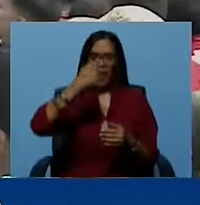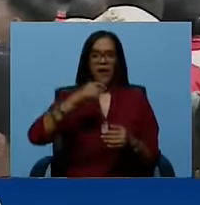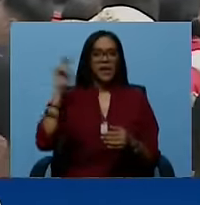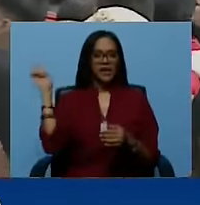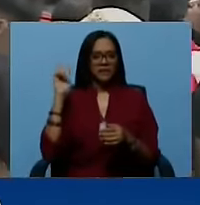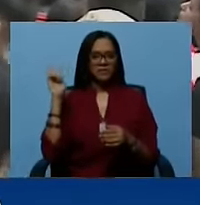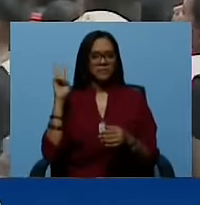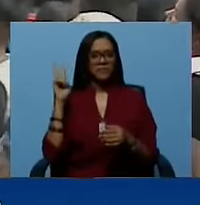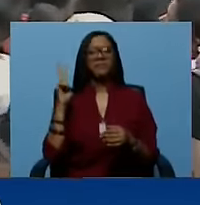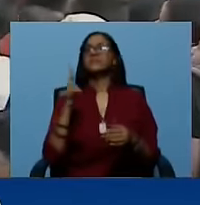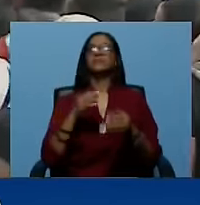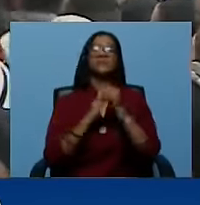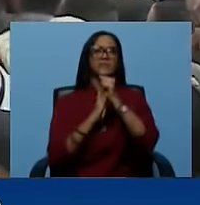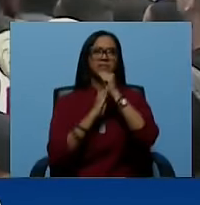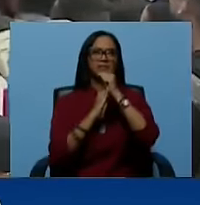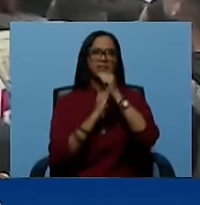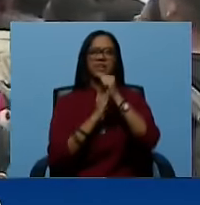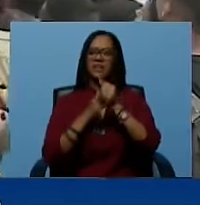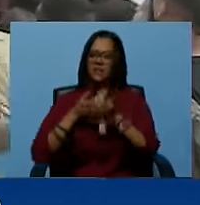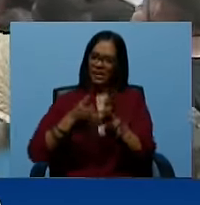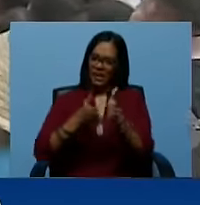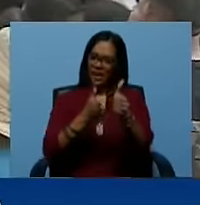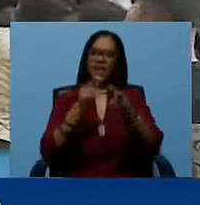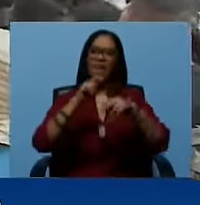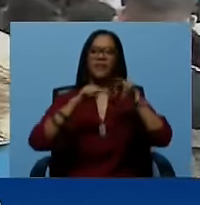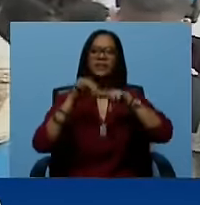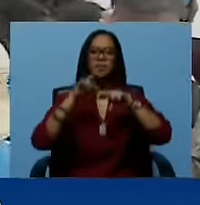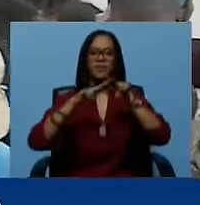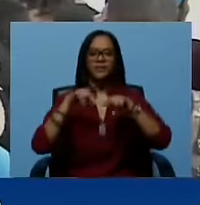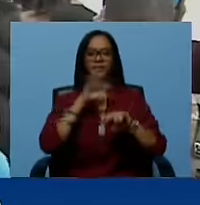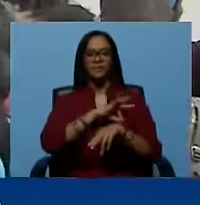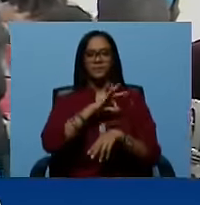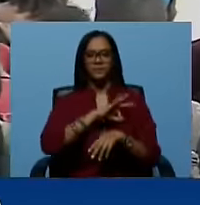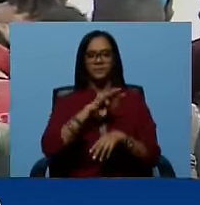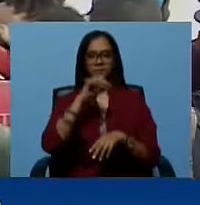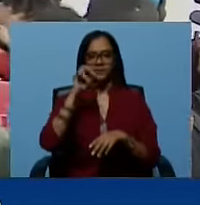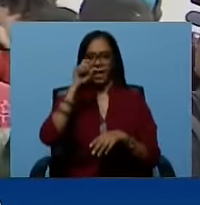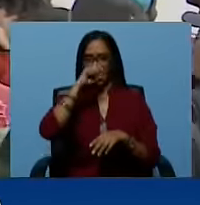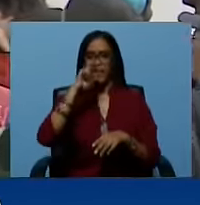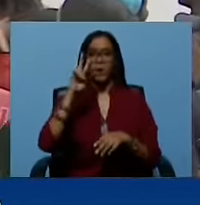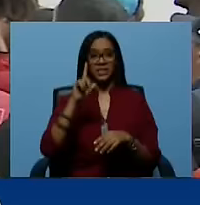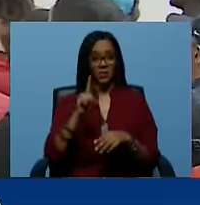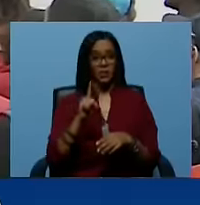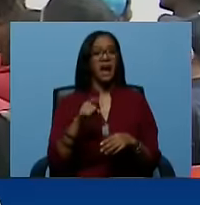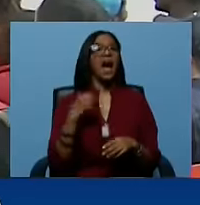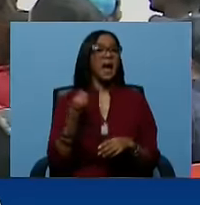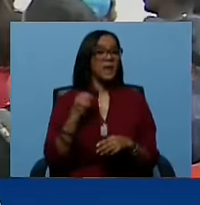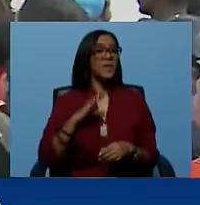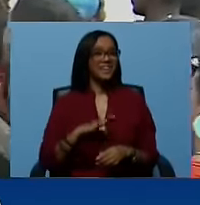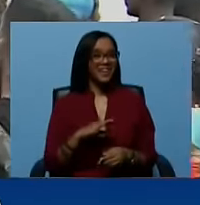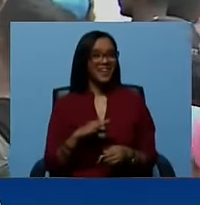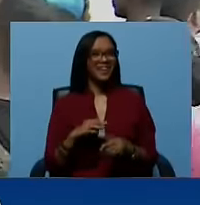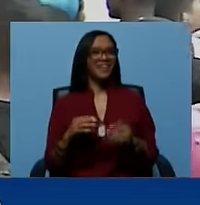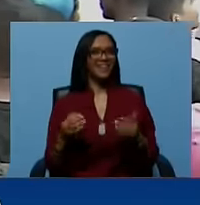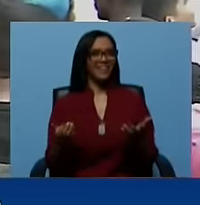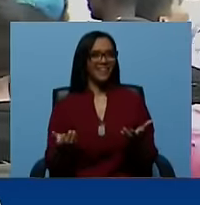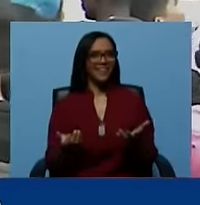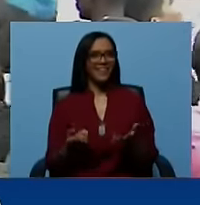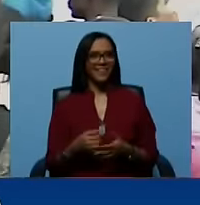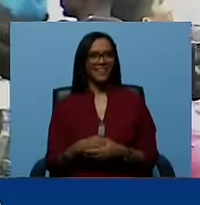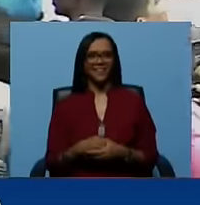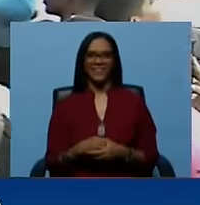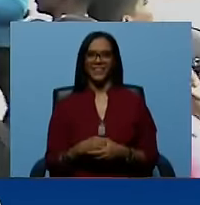Venezuela para dirigir la construcción del socialismo del siglo XXI. ¡Ajá! ¿Cómo me quedó?